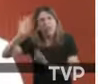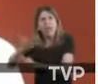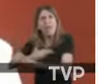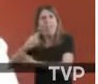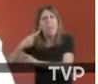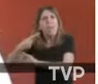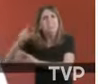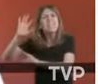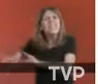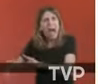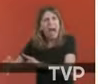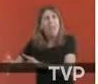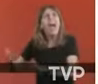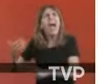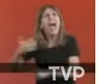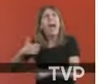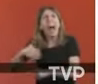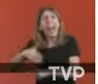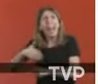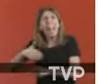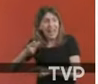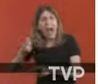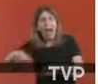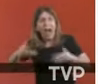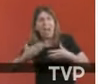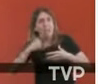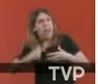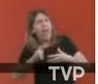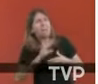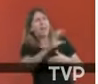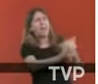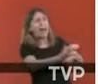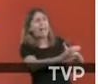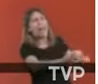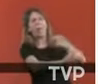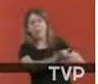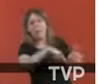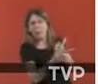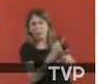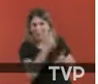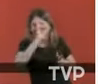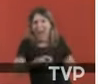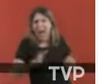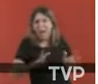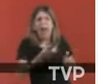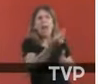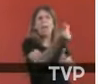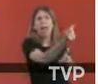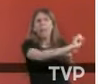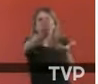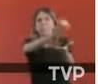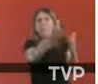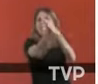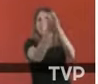que la Argentina no podía pagar, a sabiendas cuál era el destino de los fondos, que el más justificable